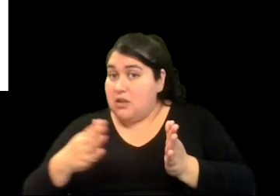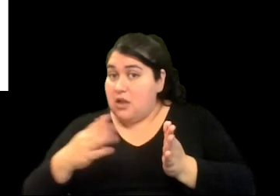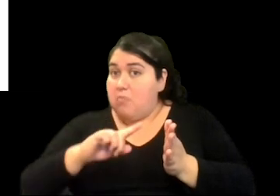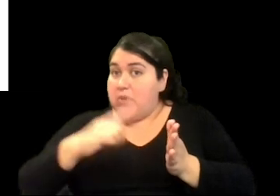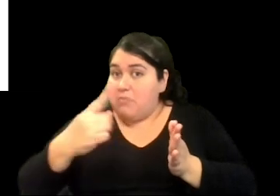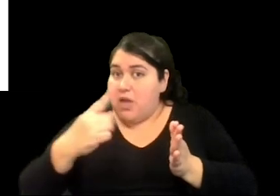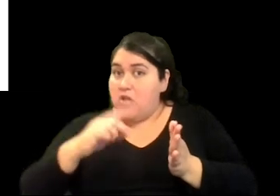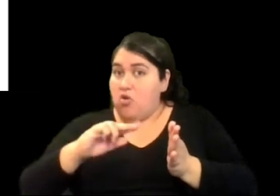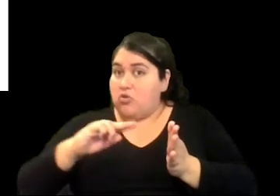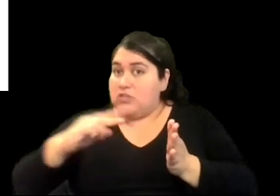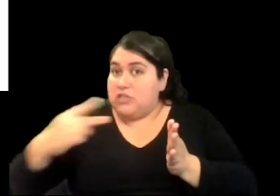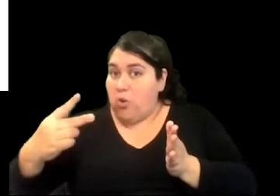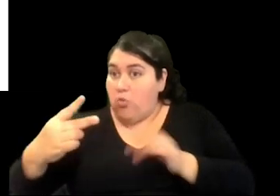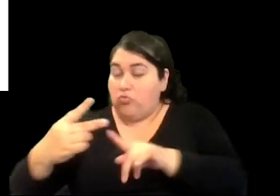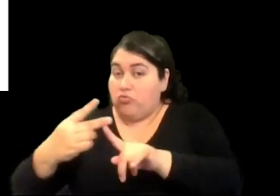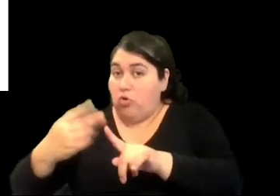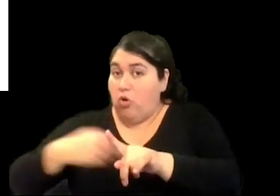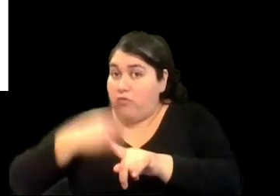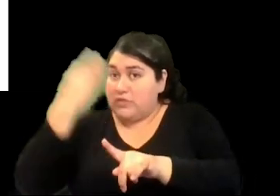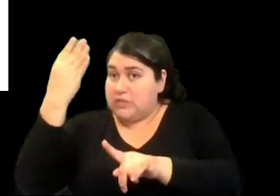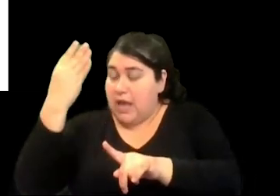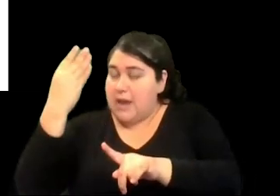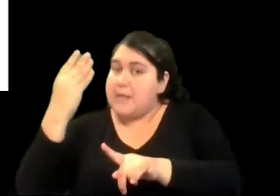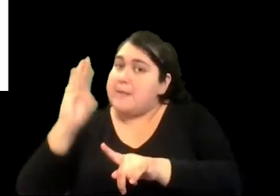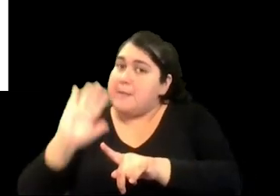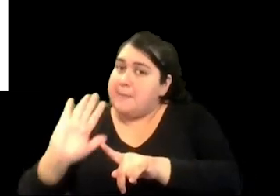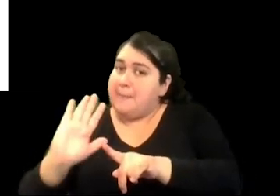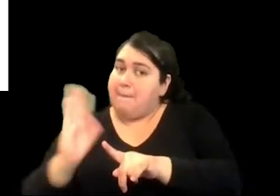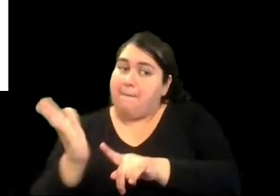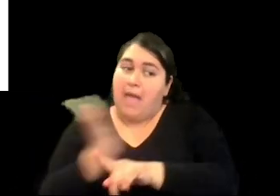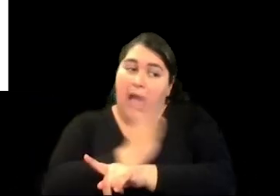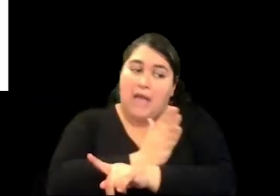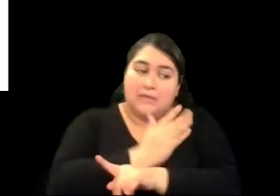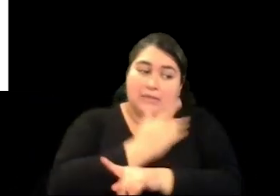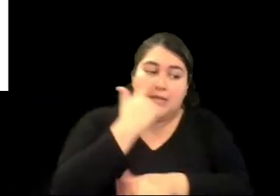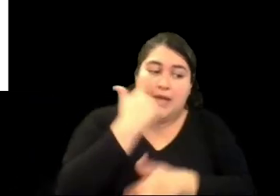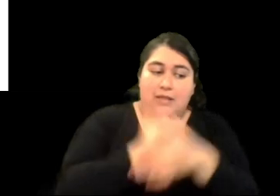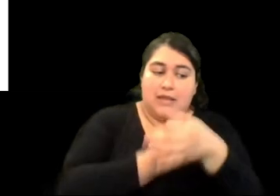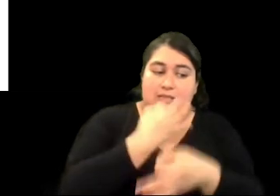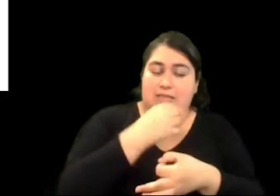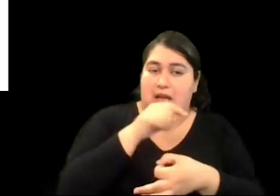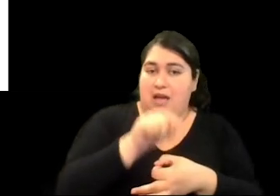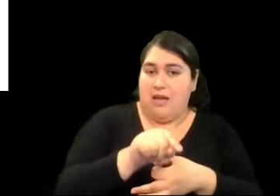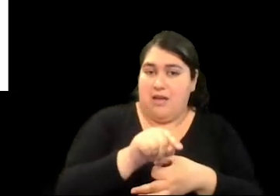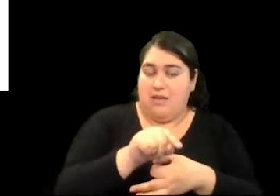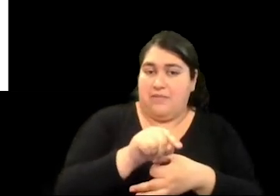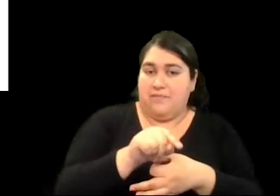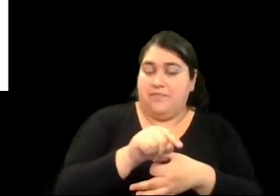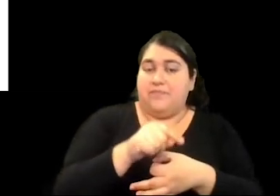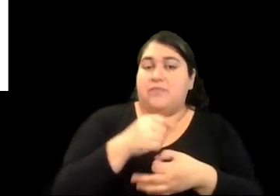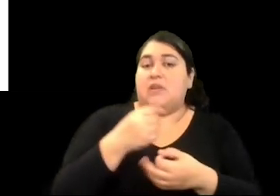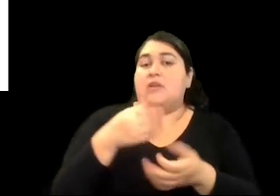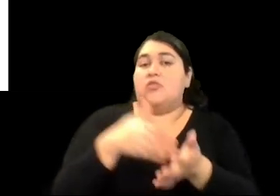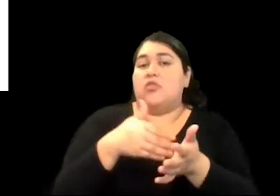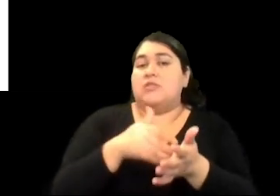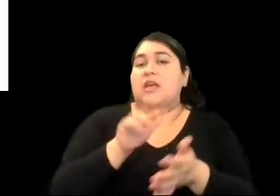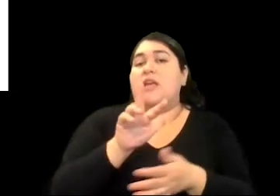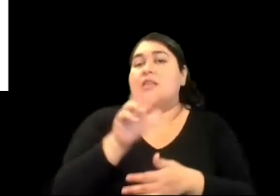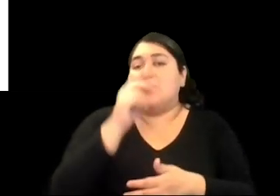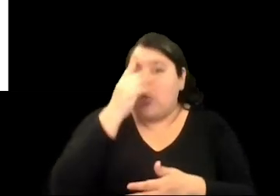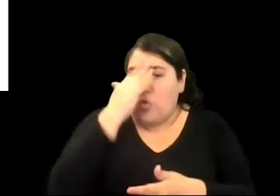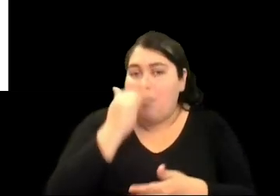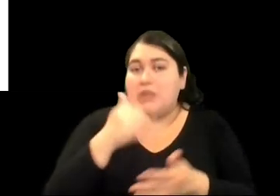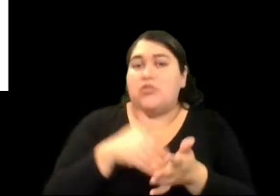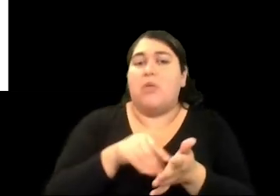el sumario material condonado, porque la obligación está cancelada al 31/3, siempre que no hubiera estado firme al 31/3, que es lo que acabamos de ver